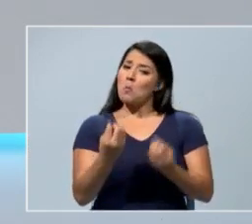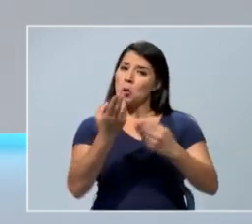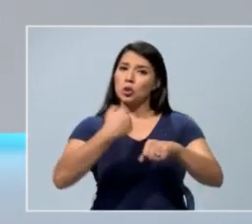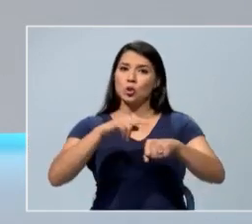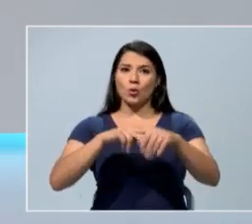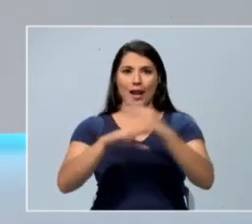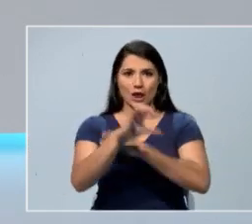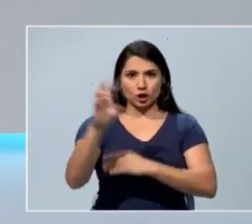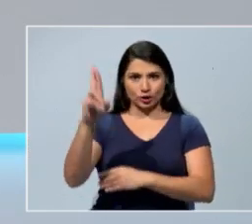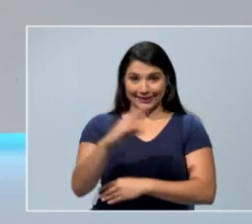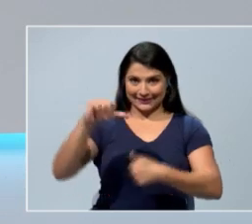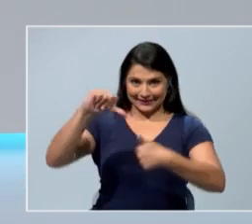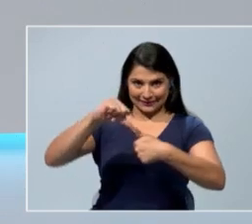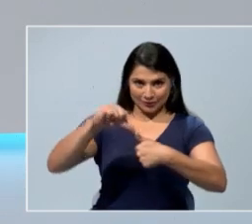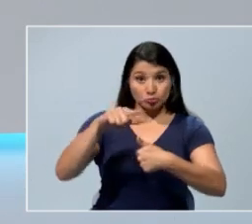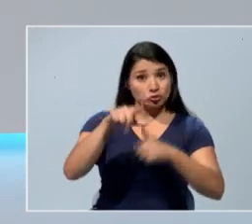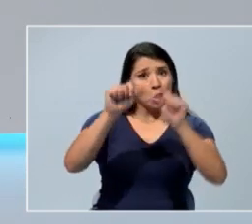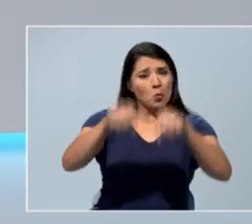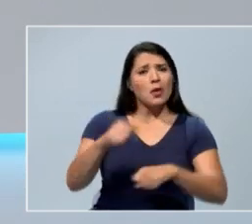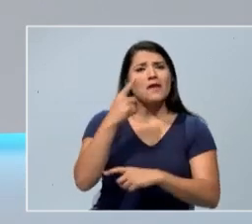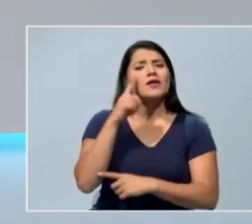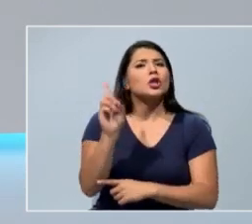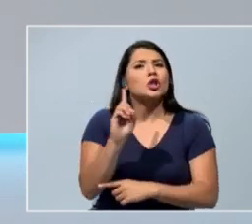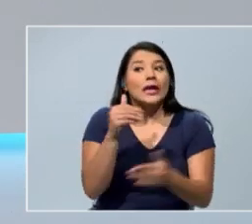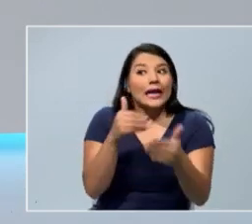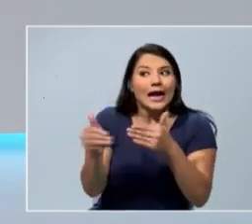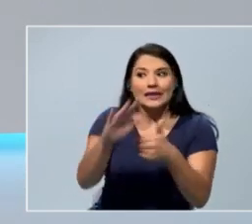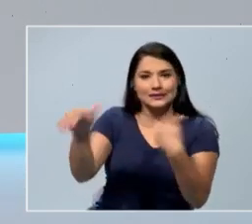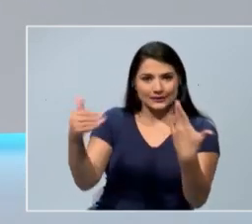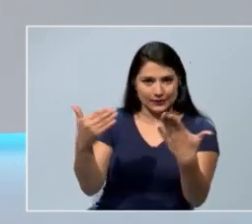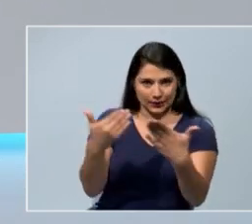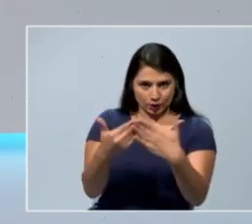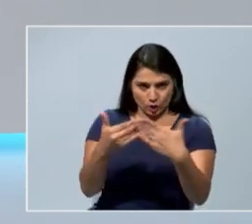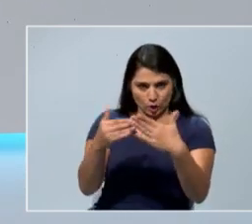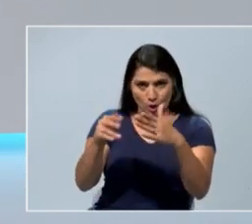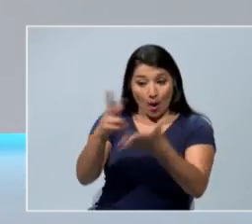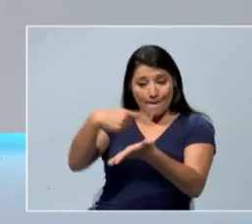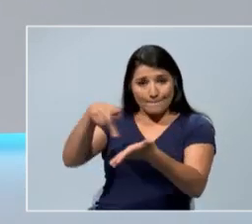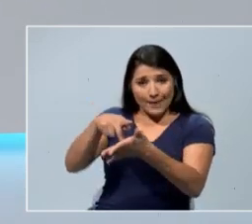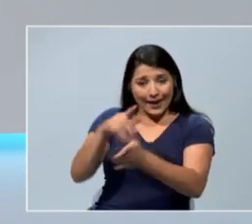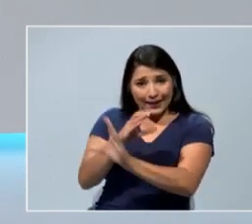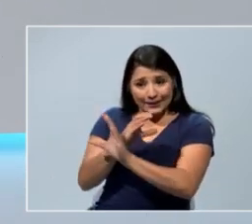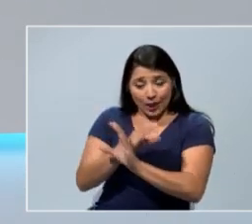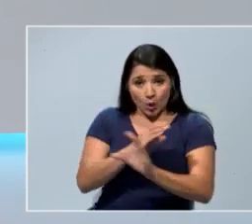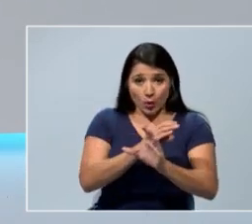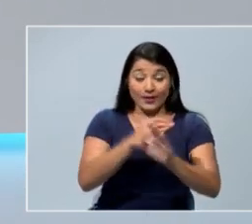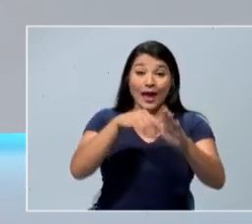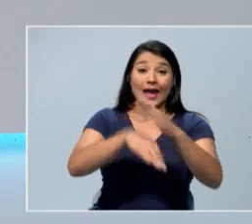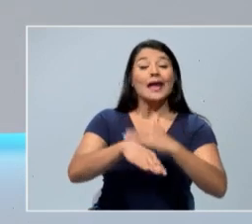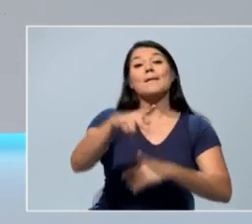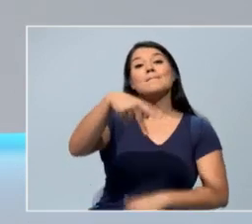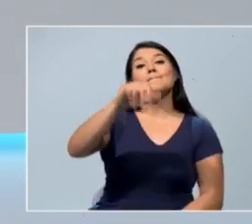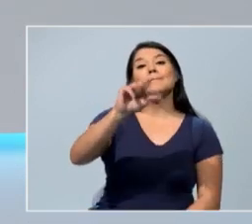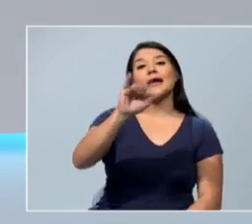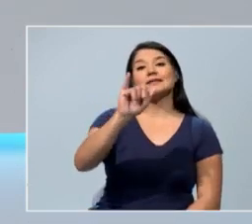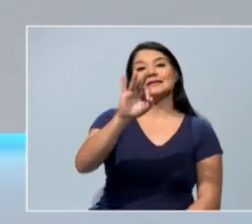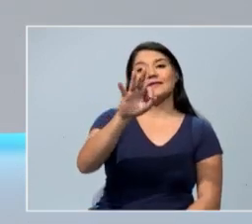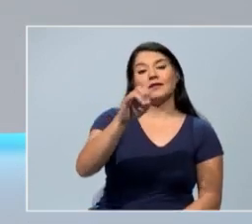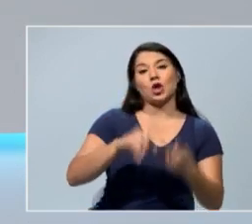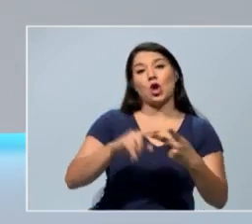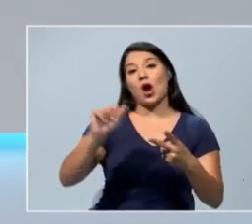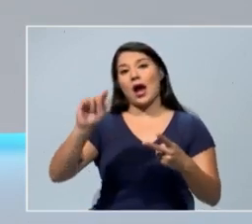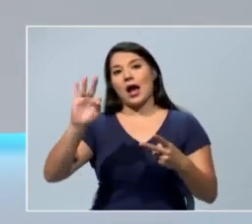y Centroamérica. Se puede observar en prácticamente todas las áreas de conservación del Pacífico y el Atlántico. No se encuentra en